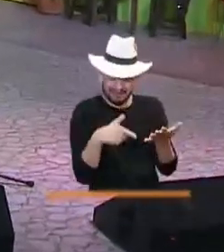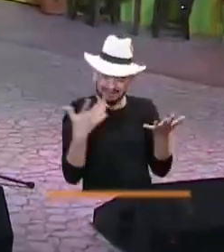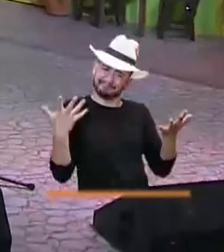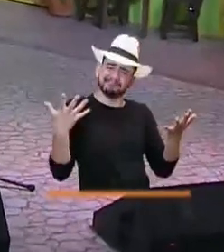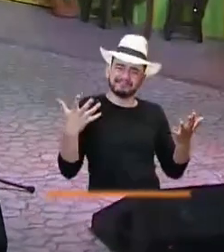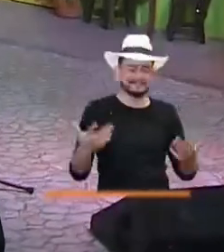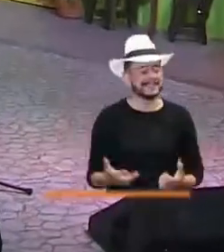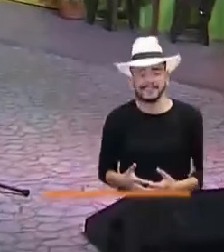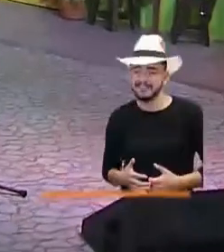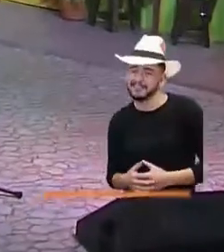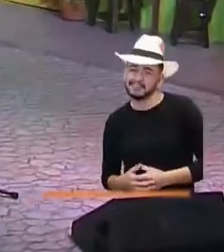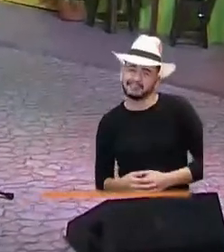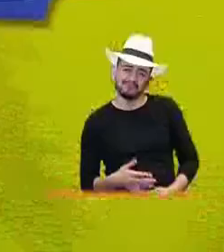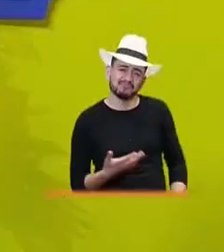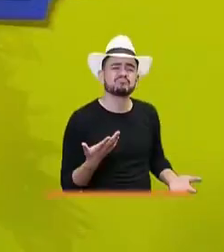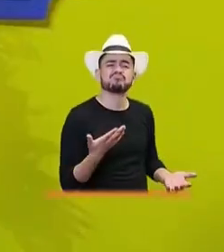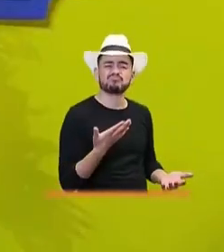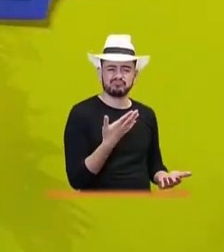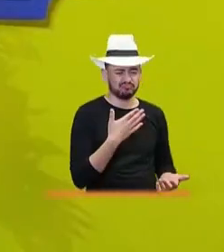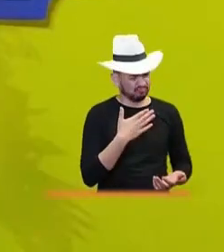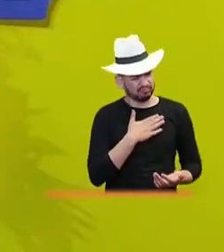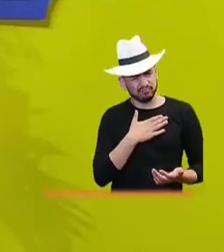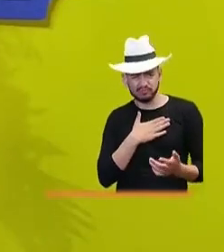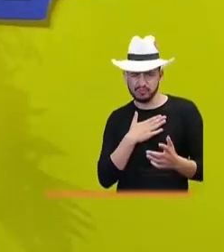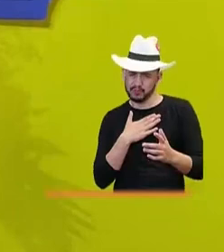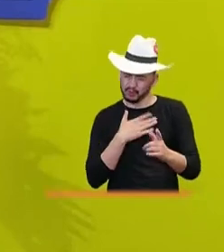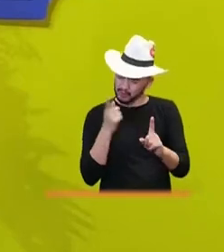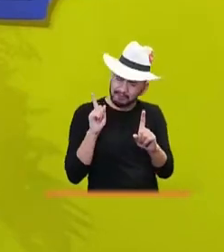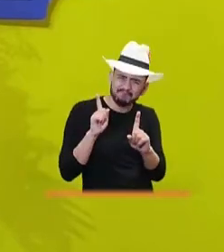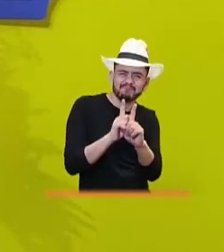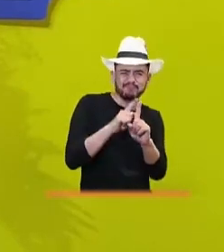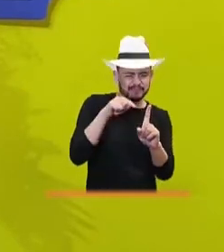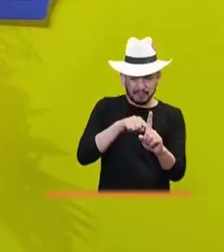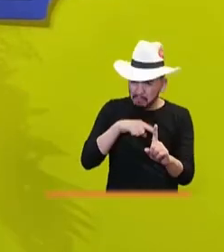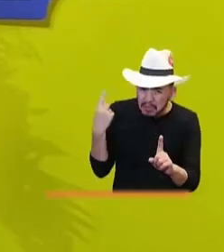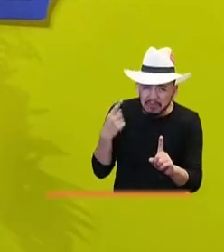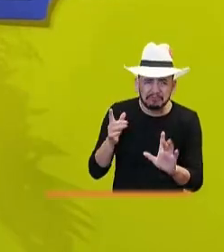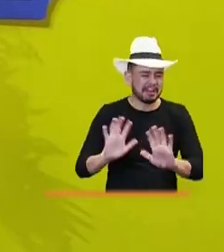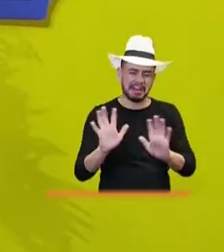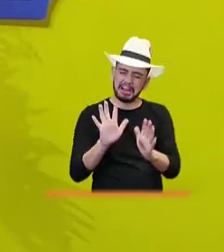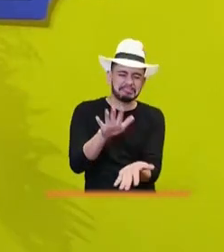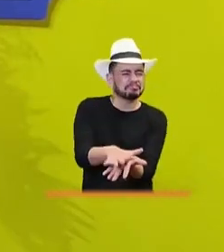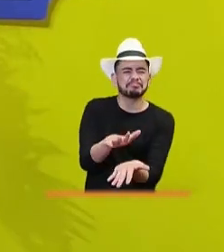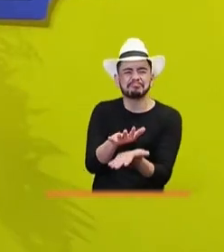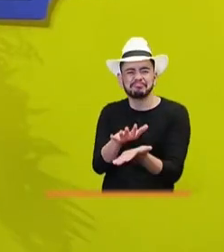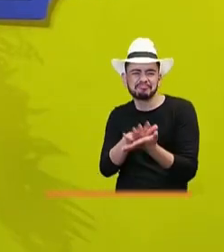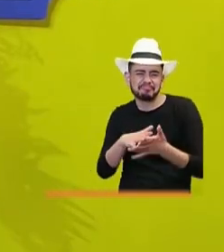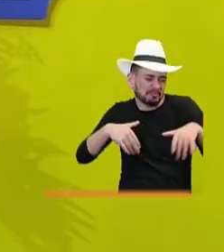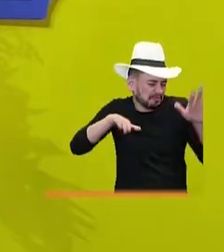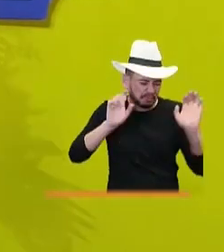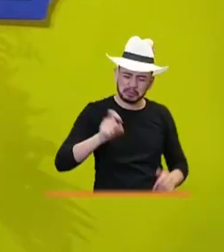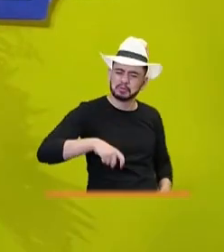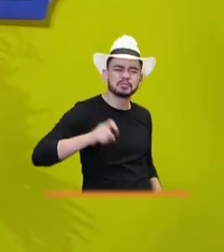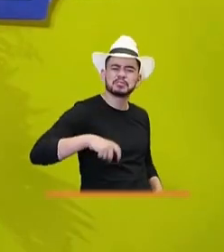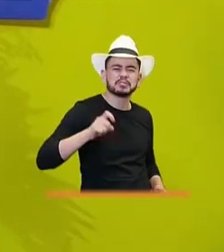Ir detrás de usted, compadre, créame que no necesito. Yo quiero entender